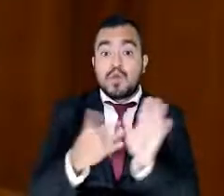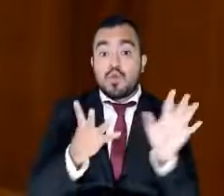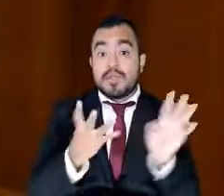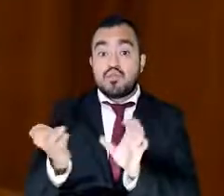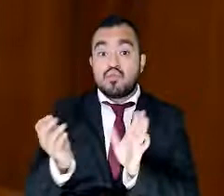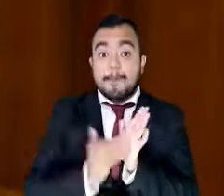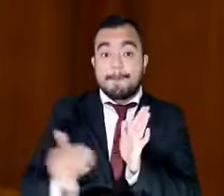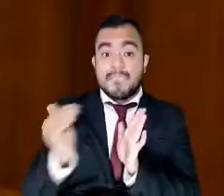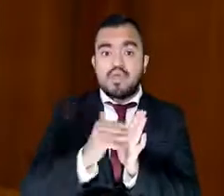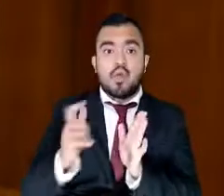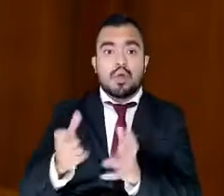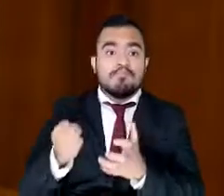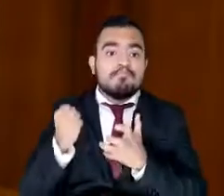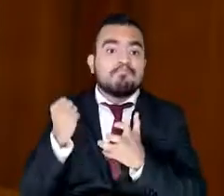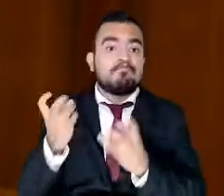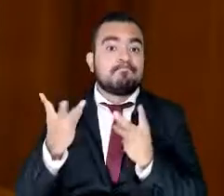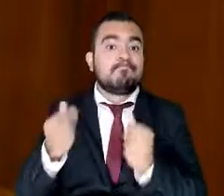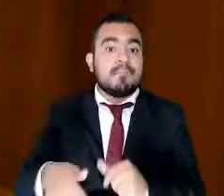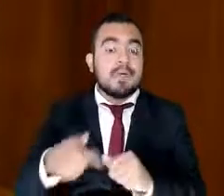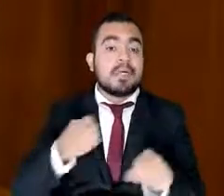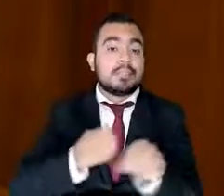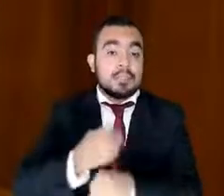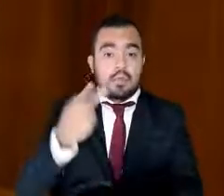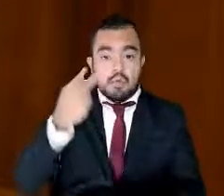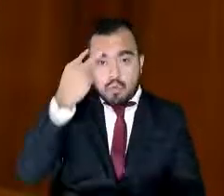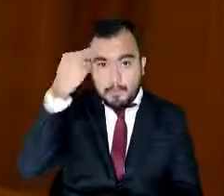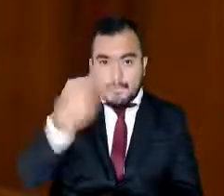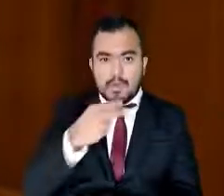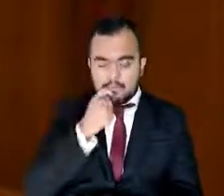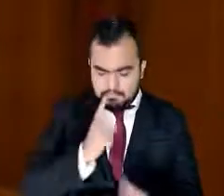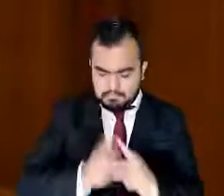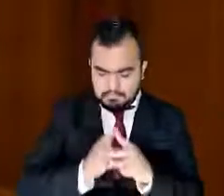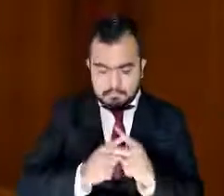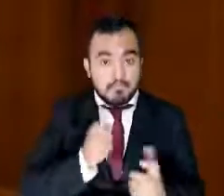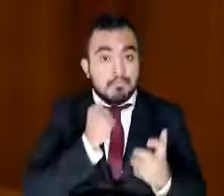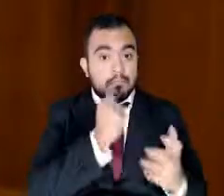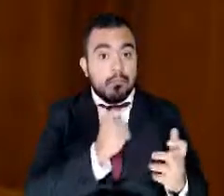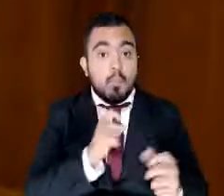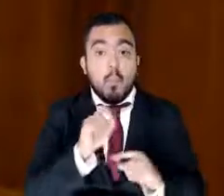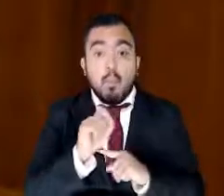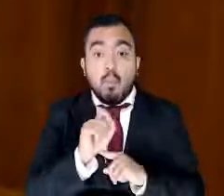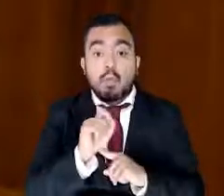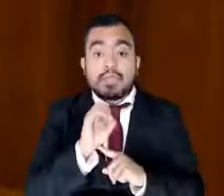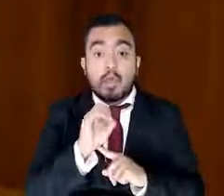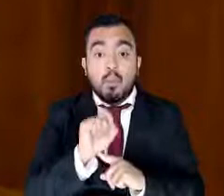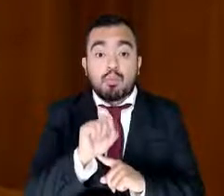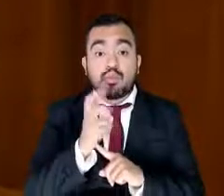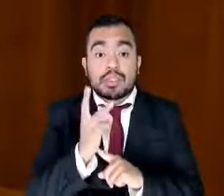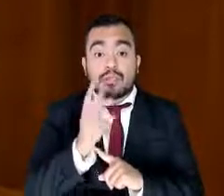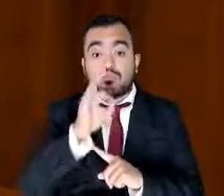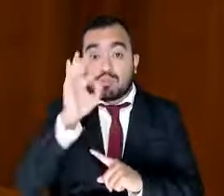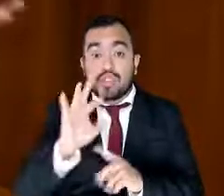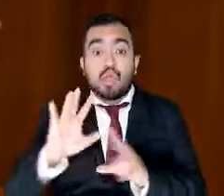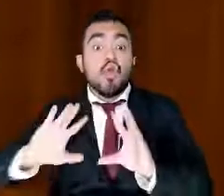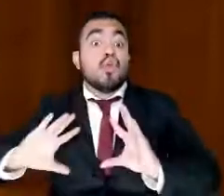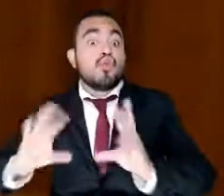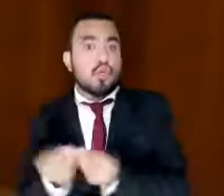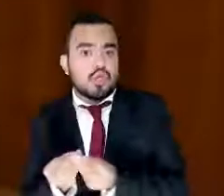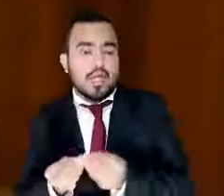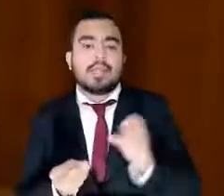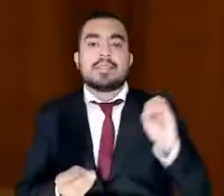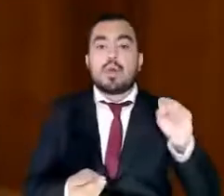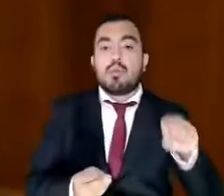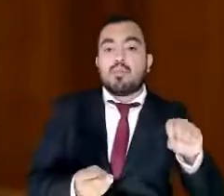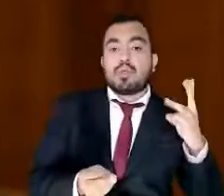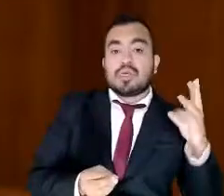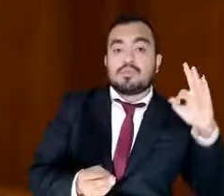que se han invertido en la entidad, esto quiere decir que hemos invertido en este proyecto menos del 0.3% del total de los recursos